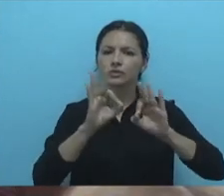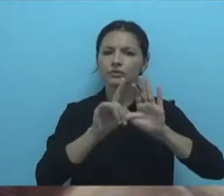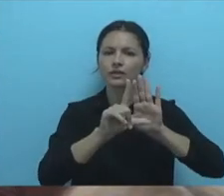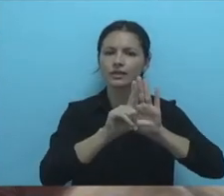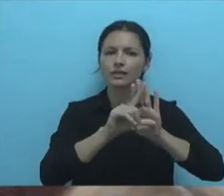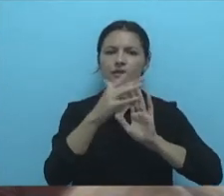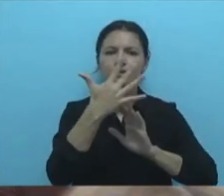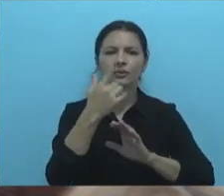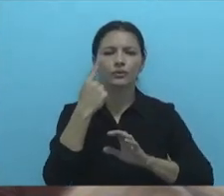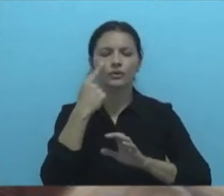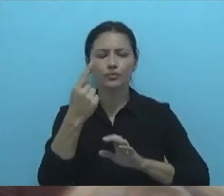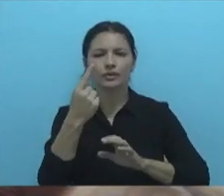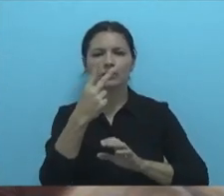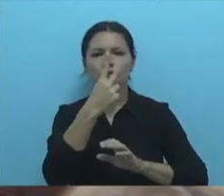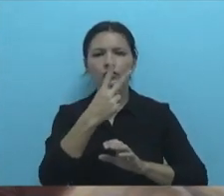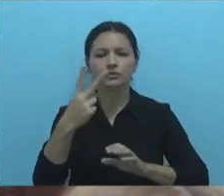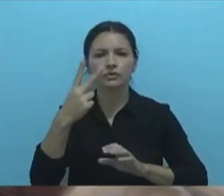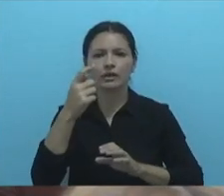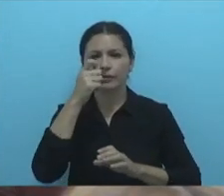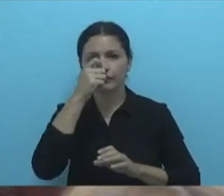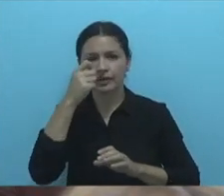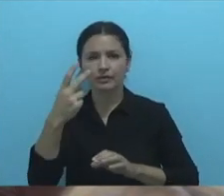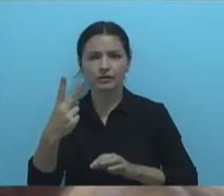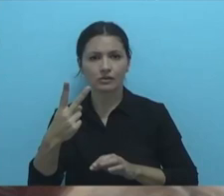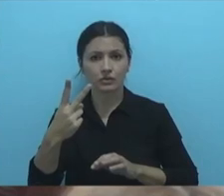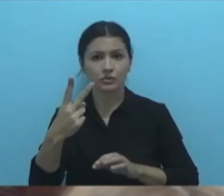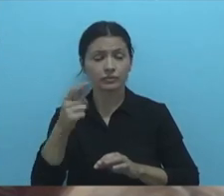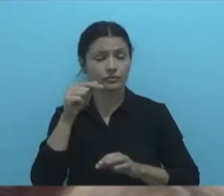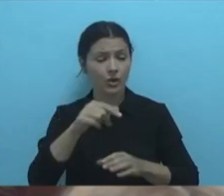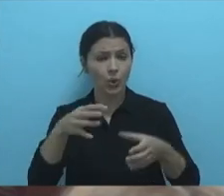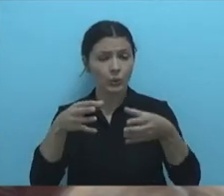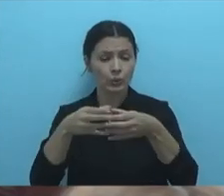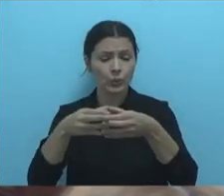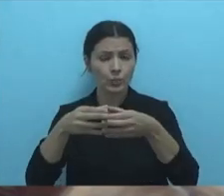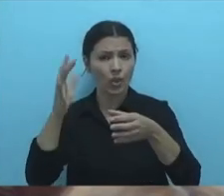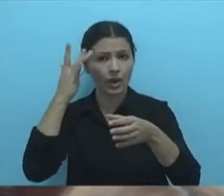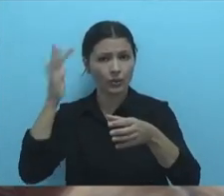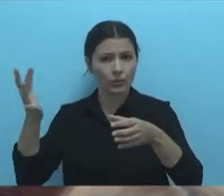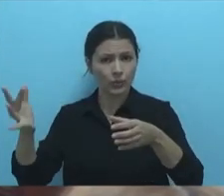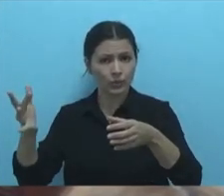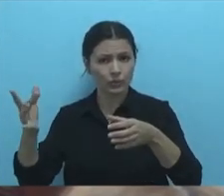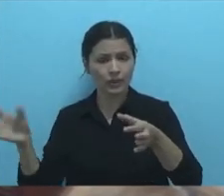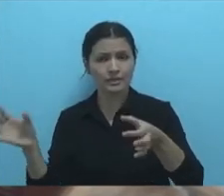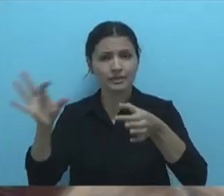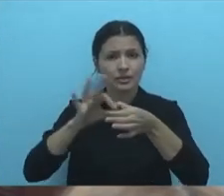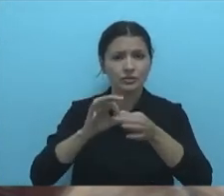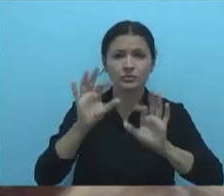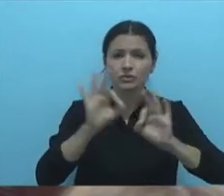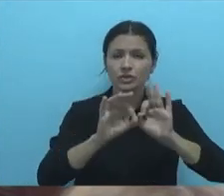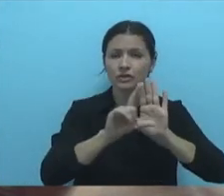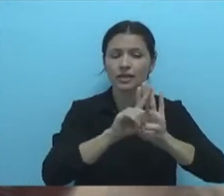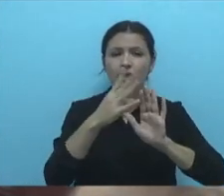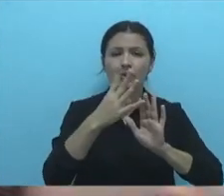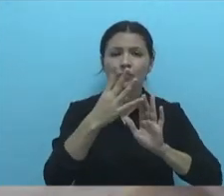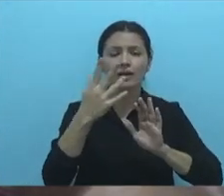ley 51.22 que está en la comisión de cultura se adjunte al proyecto de